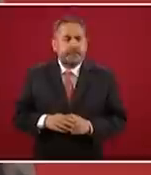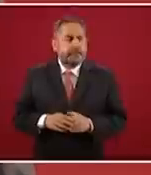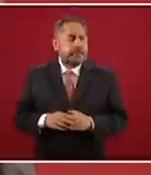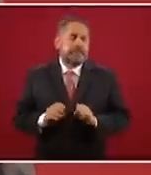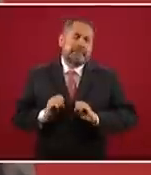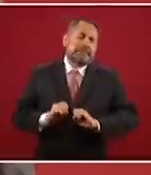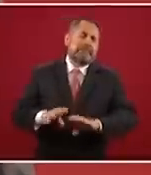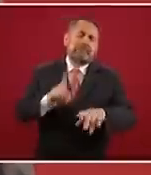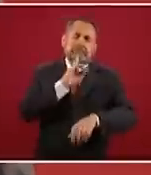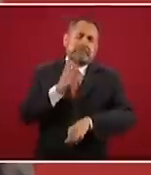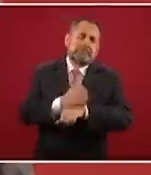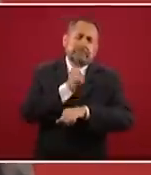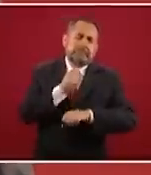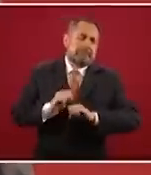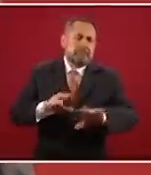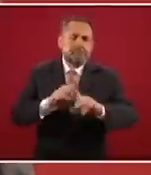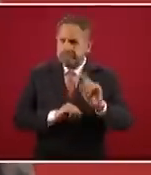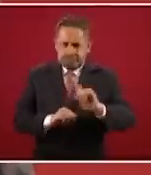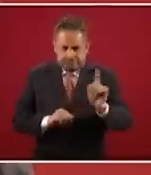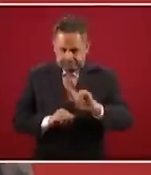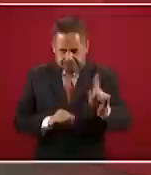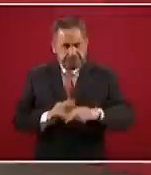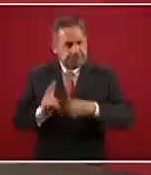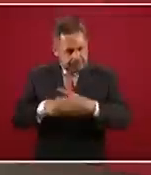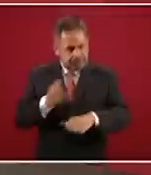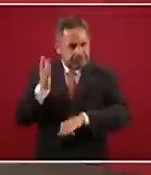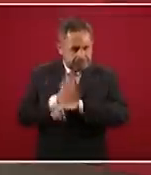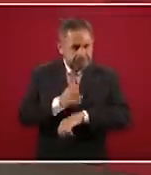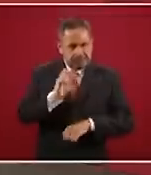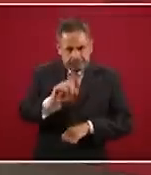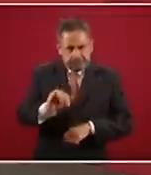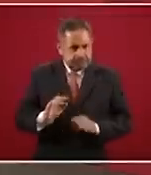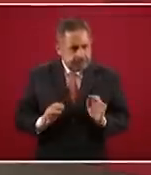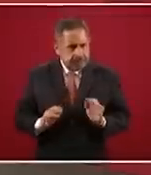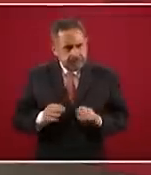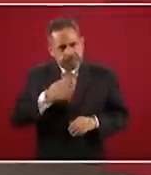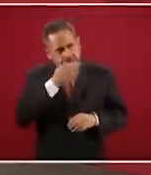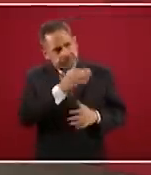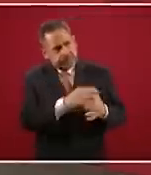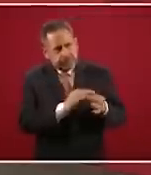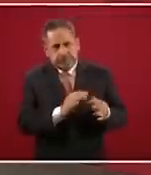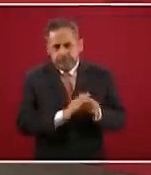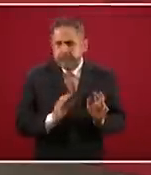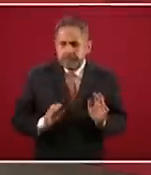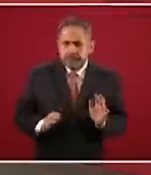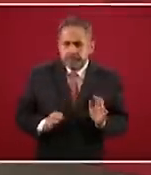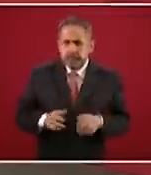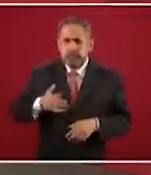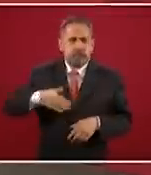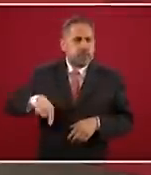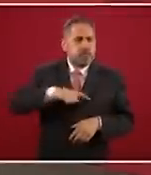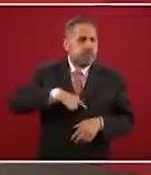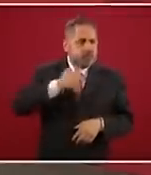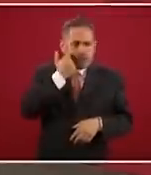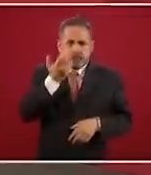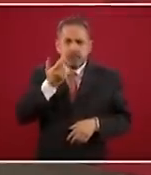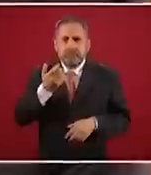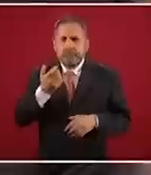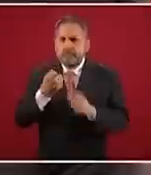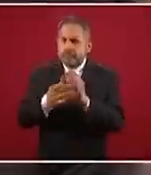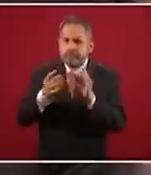impunidad, de que nosotros en todos los casos buscamos que